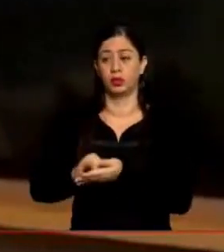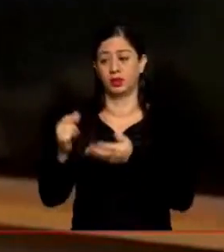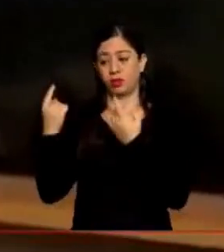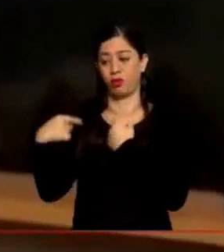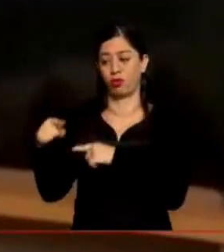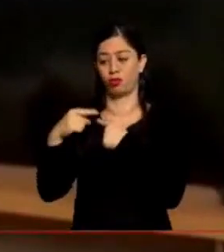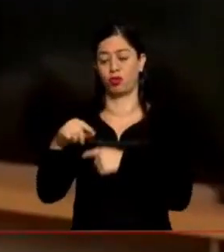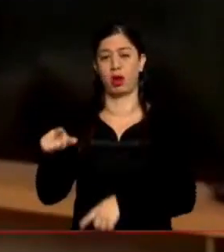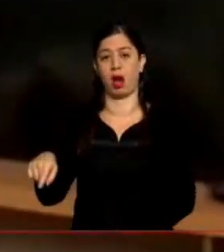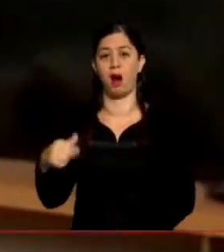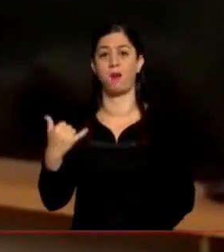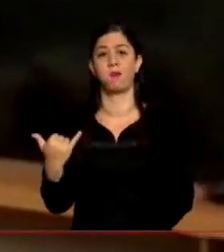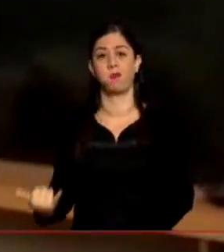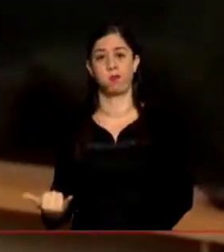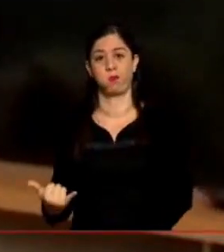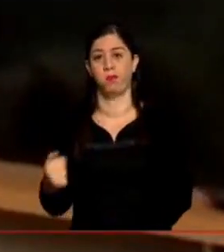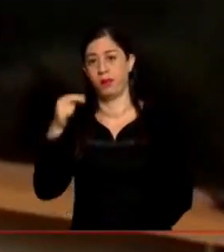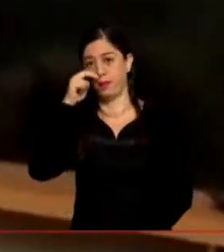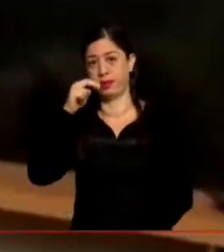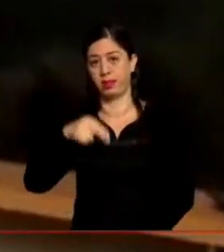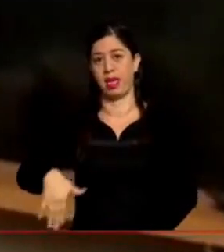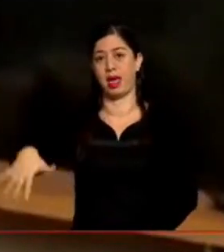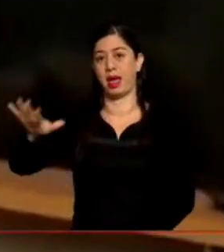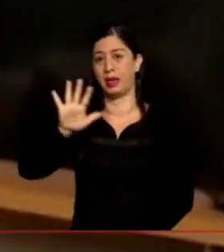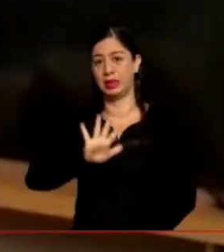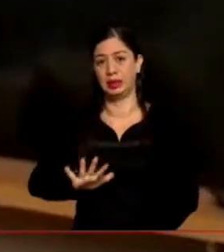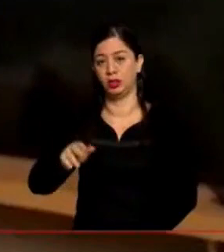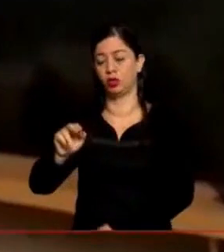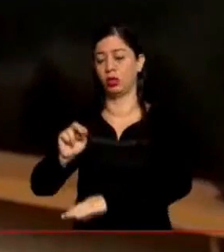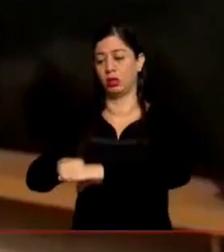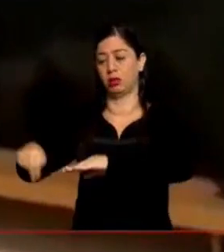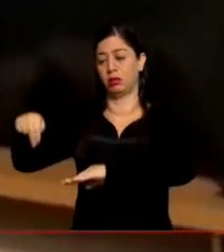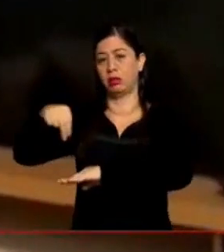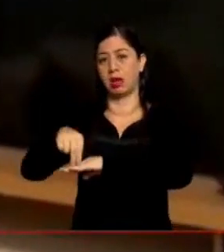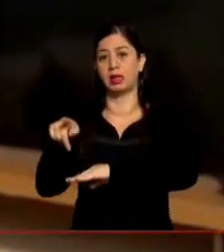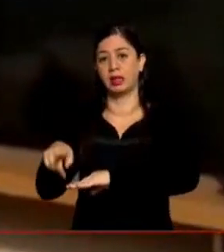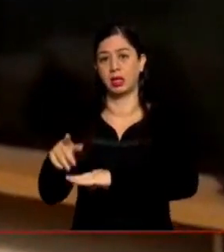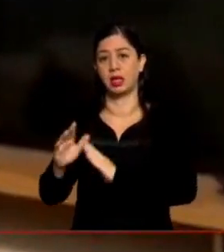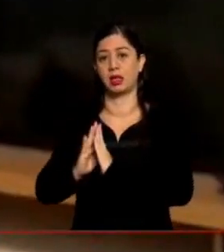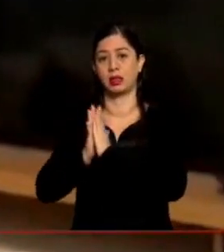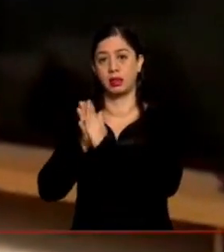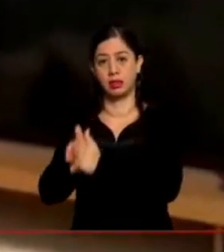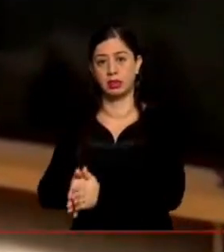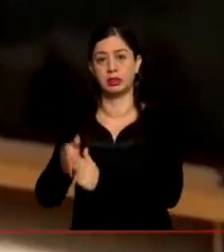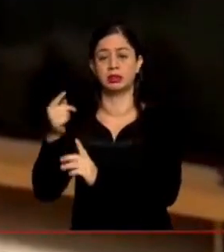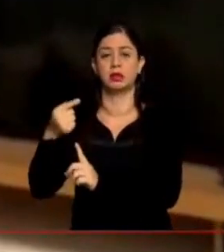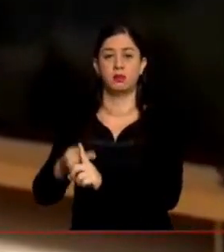que se encuentran atrapados en el departamento de Nariño, personas que fueron a pasar la temporada decembrina, que